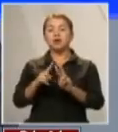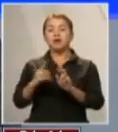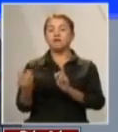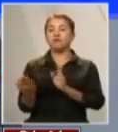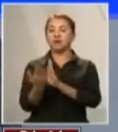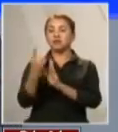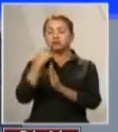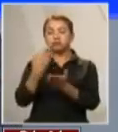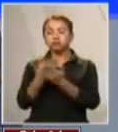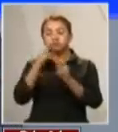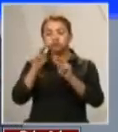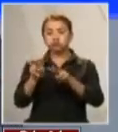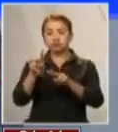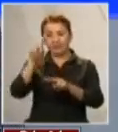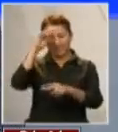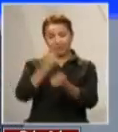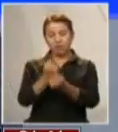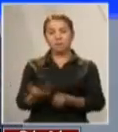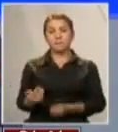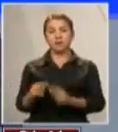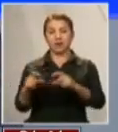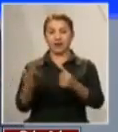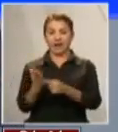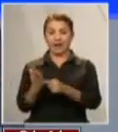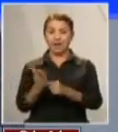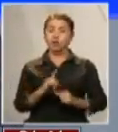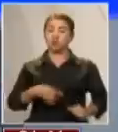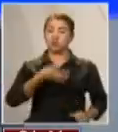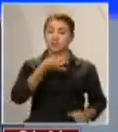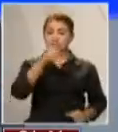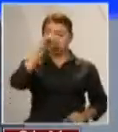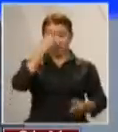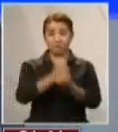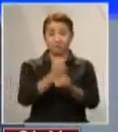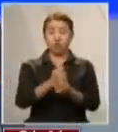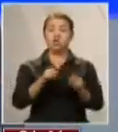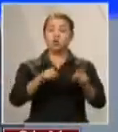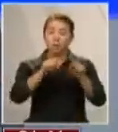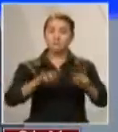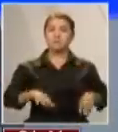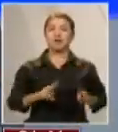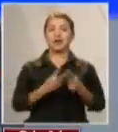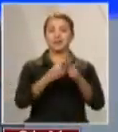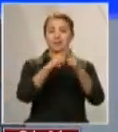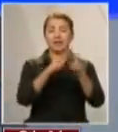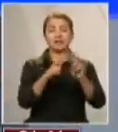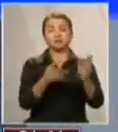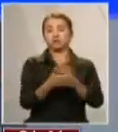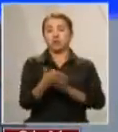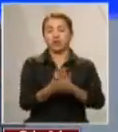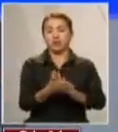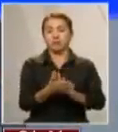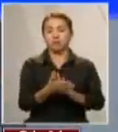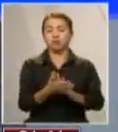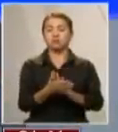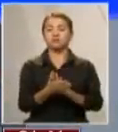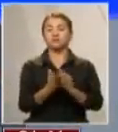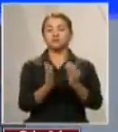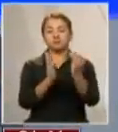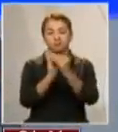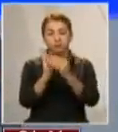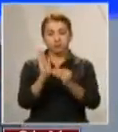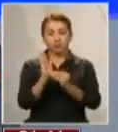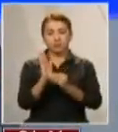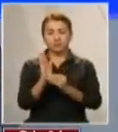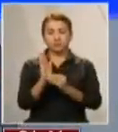frente a un delito para que carabineros pueda hacer eso. Nosotros lo que planteamos es que carabineros también tenga esta herramienta para hacerlo, por ejemplo, para cotejar